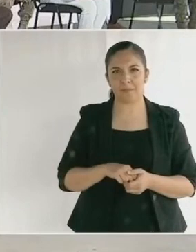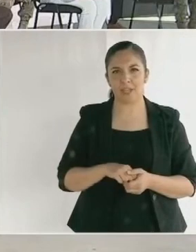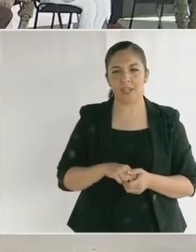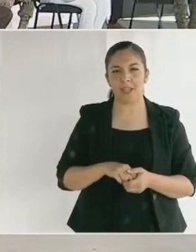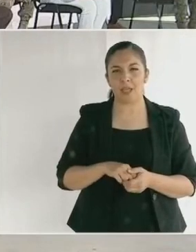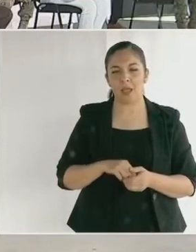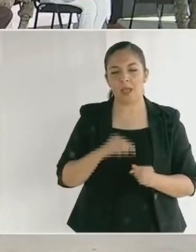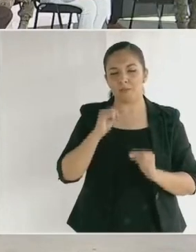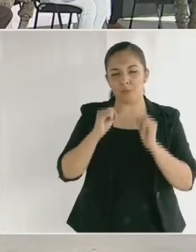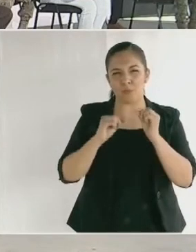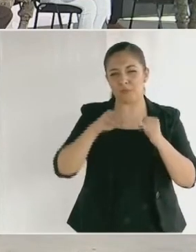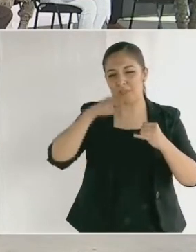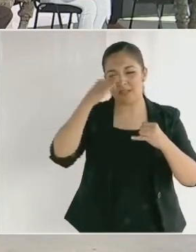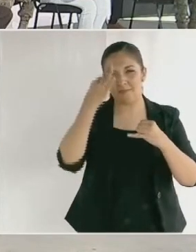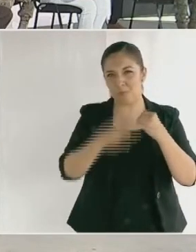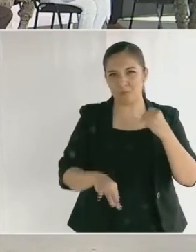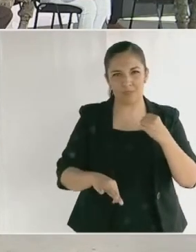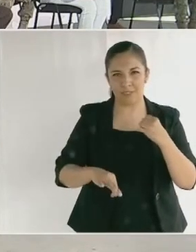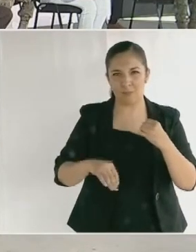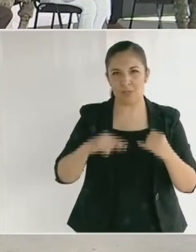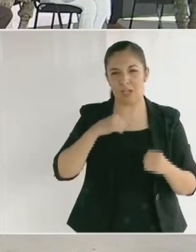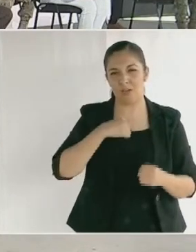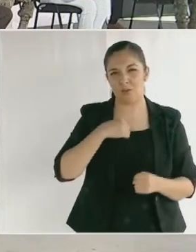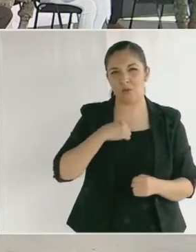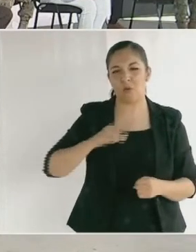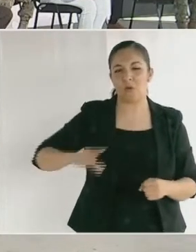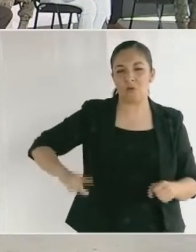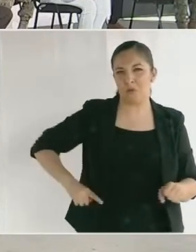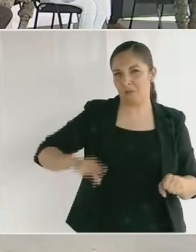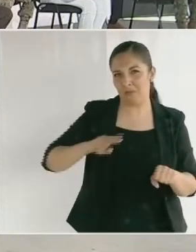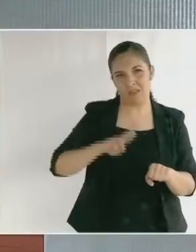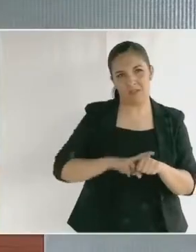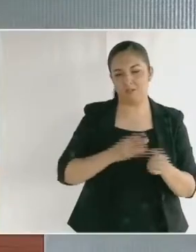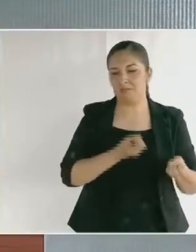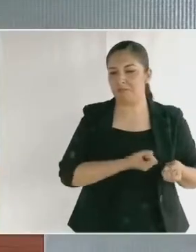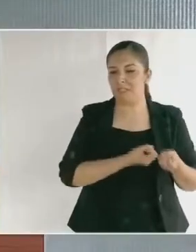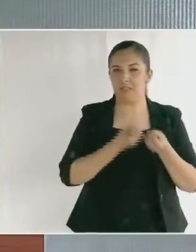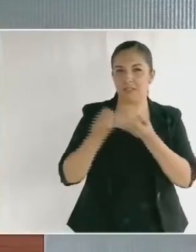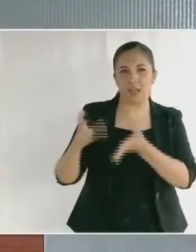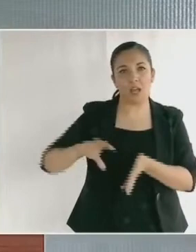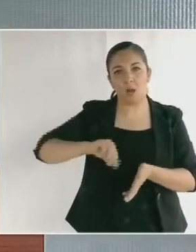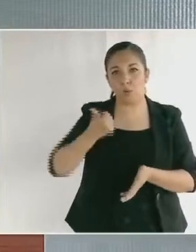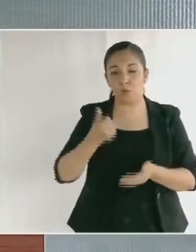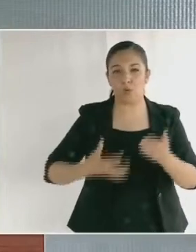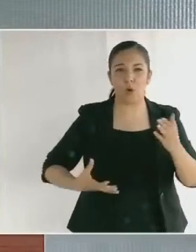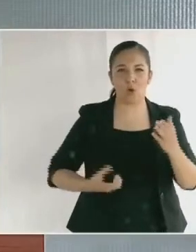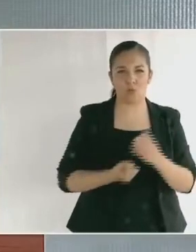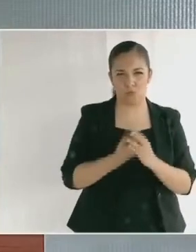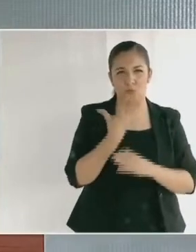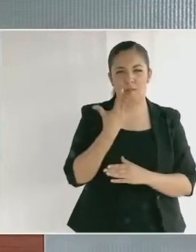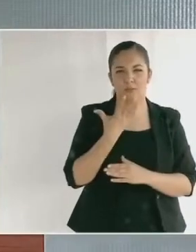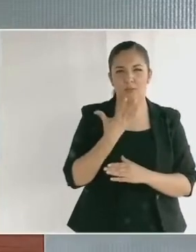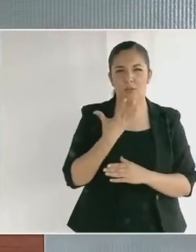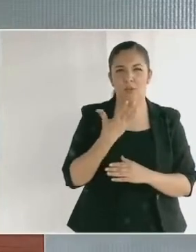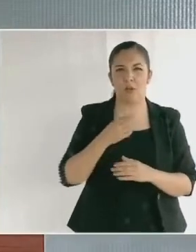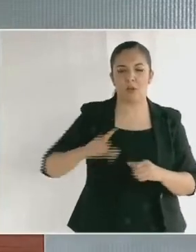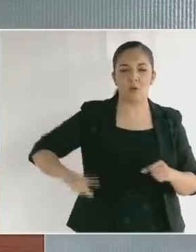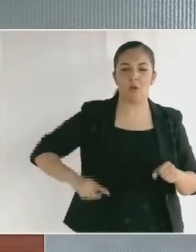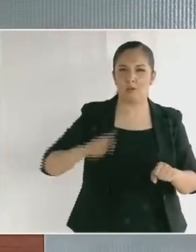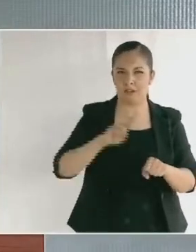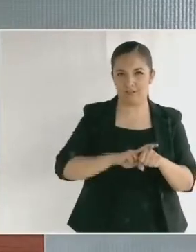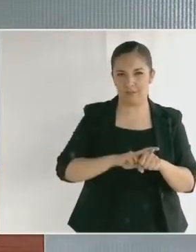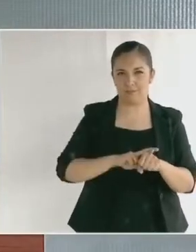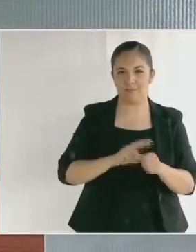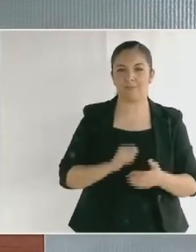final de mi administración, a punto de entregarle las riendas del Estado a una nueva administración